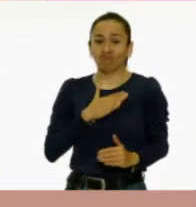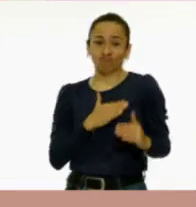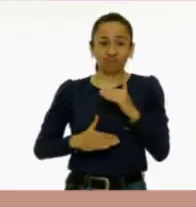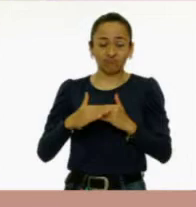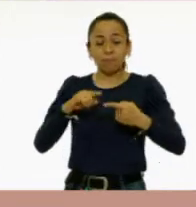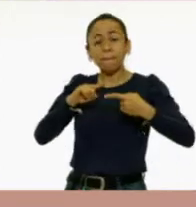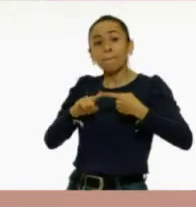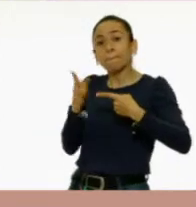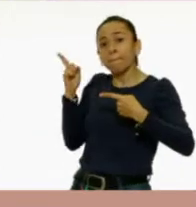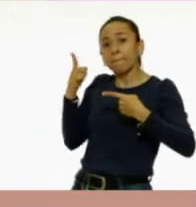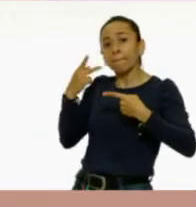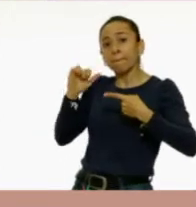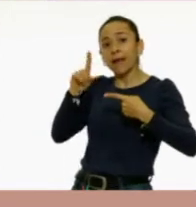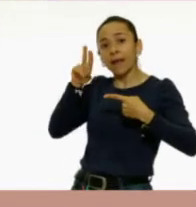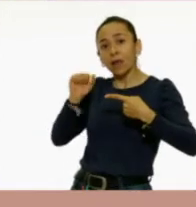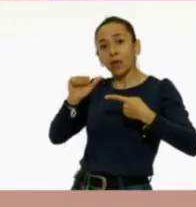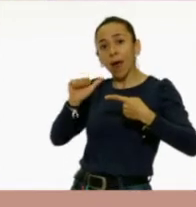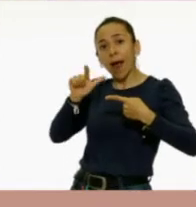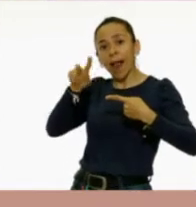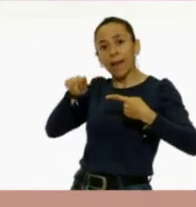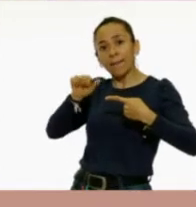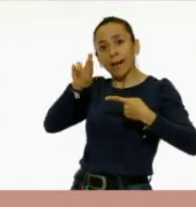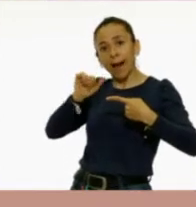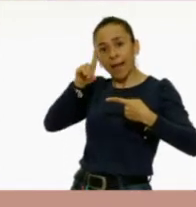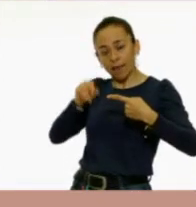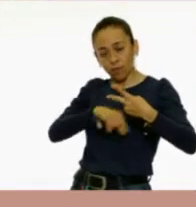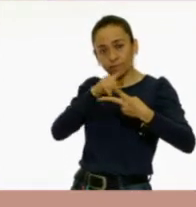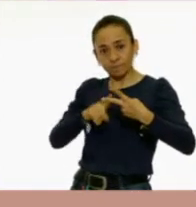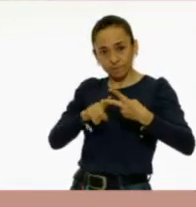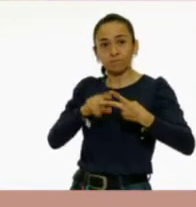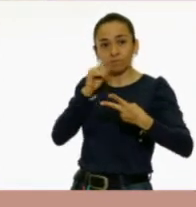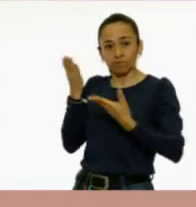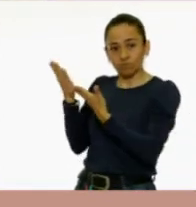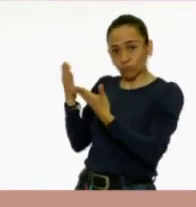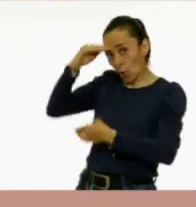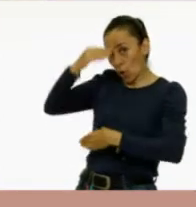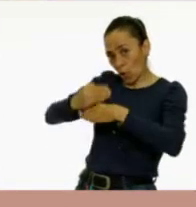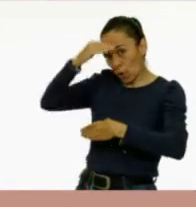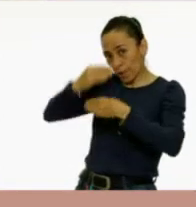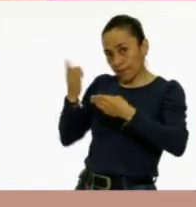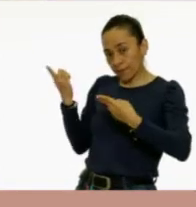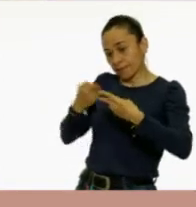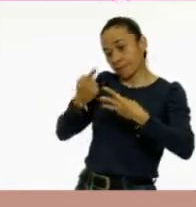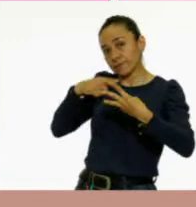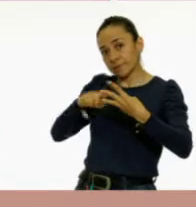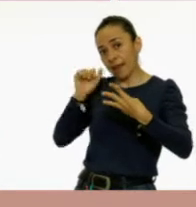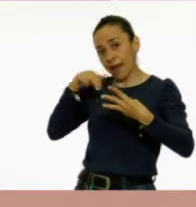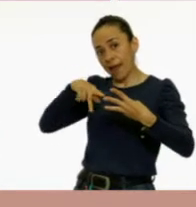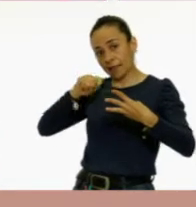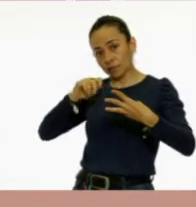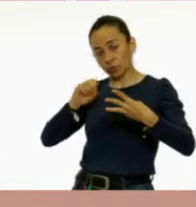Pedro de Alvarado. B. Hernán Cortés. C. Antonio de Mendoza.